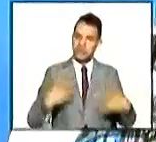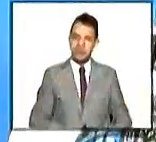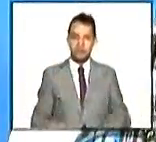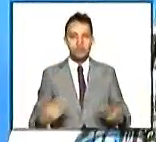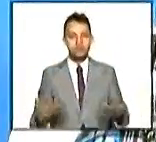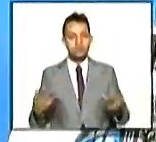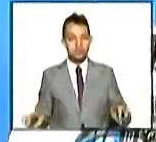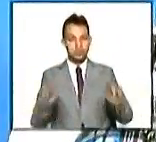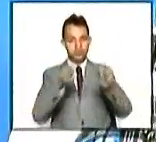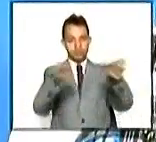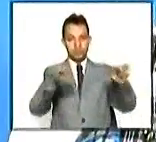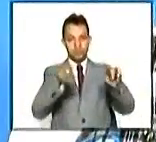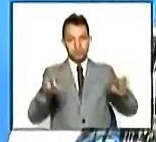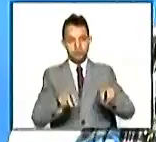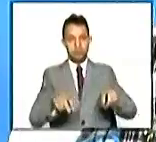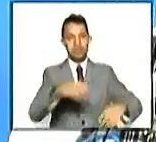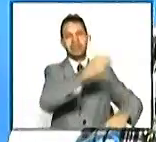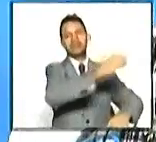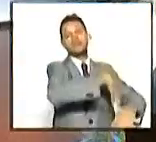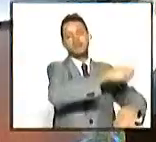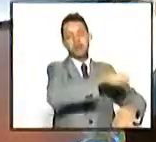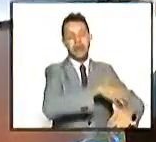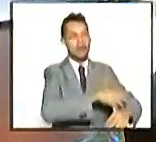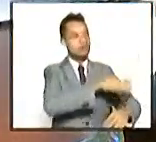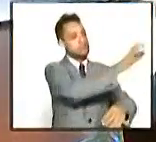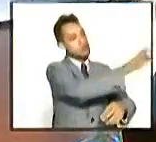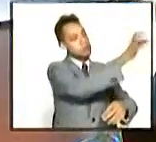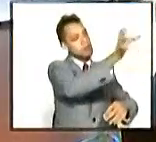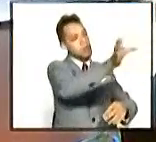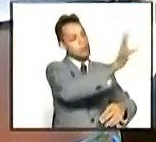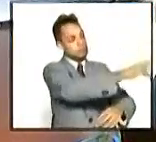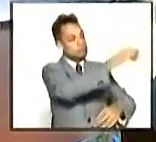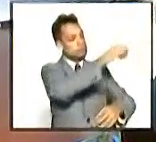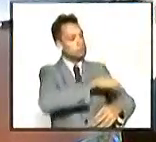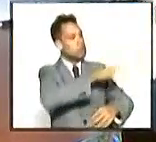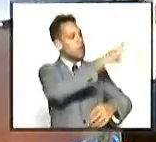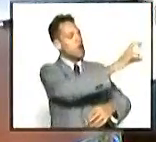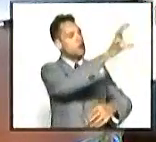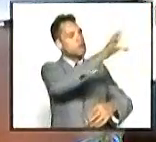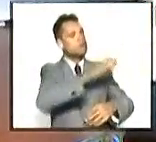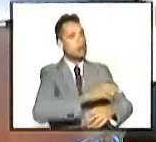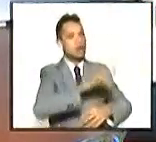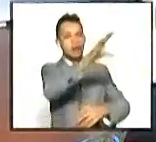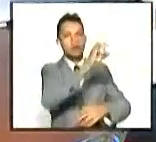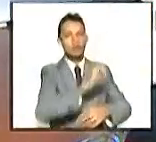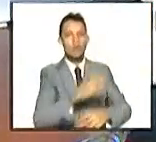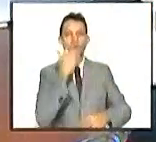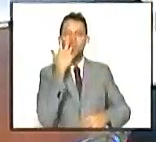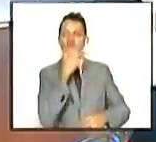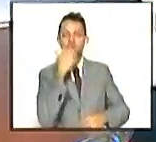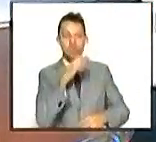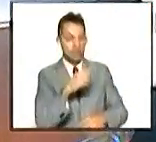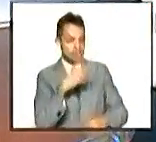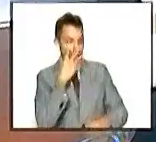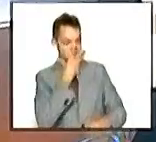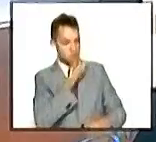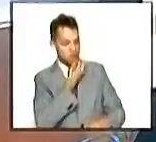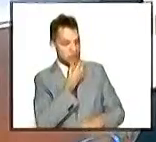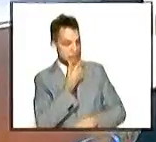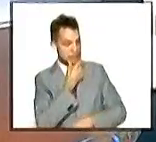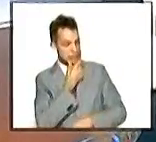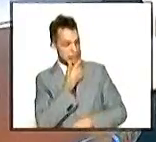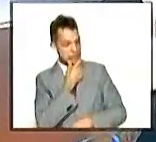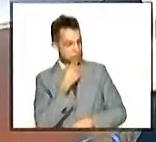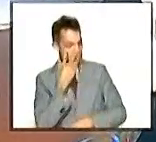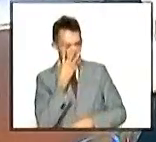va a un supermercado o un almacén de cadena y encuentra en el área de frutas unas frutas, mejor dicho, que no les